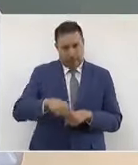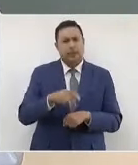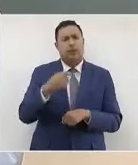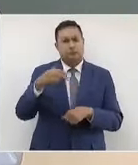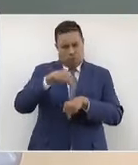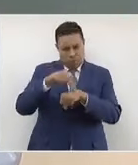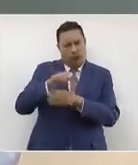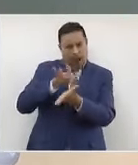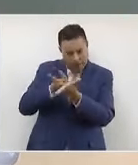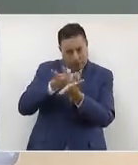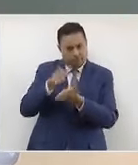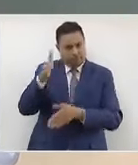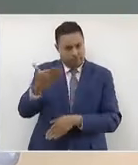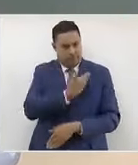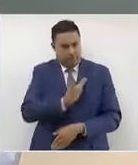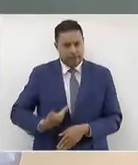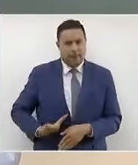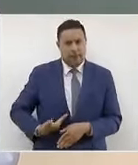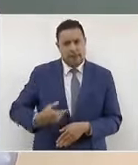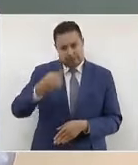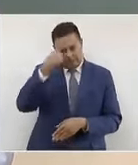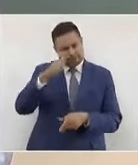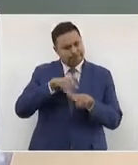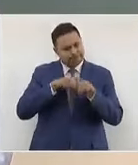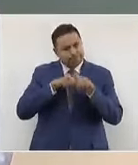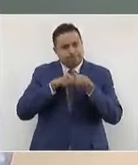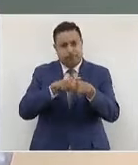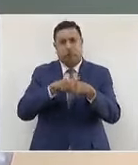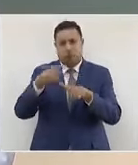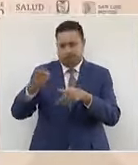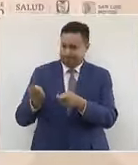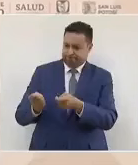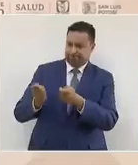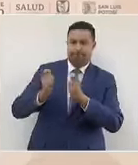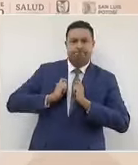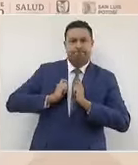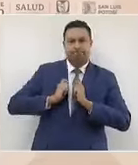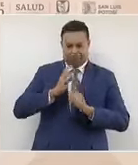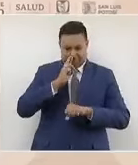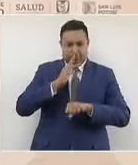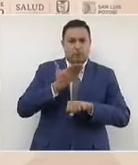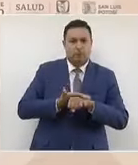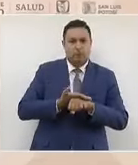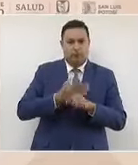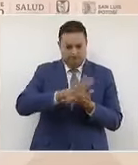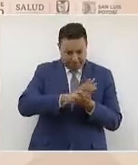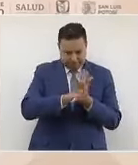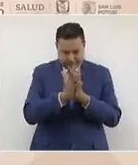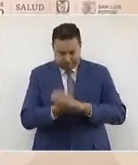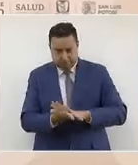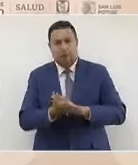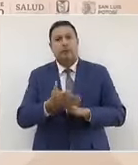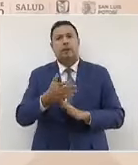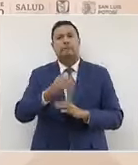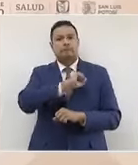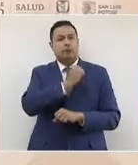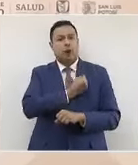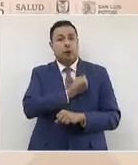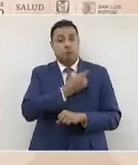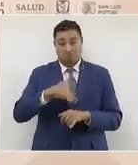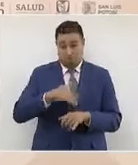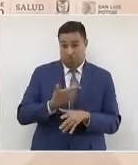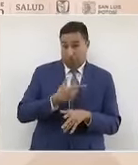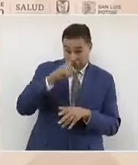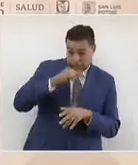San Luis Potosí para llevar a buen puerto la encomienda de transformar el sistema de salud de México. No le